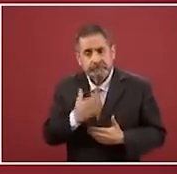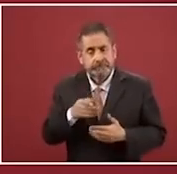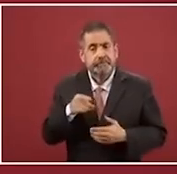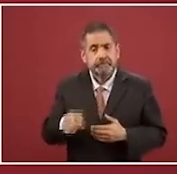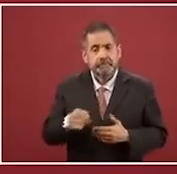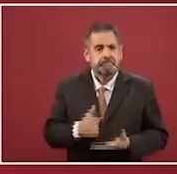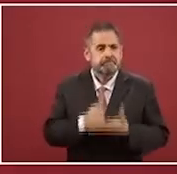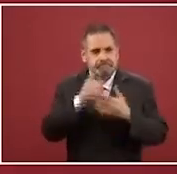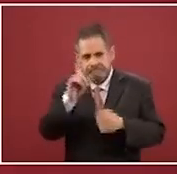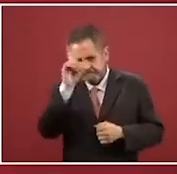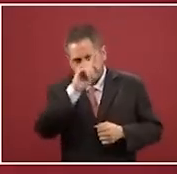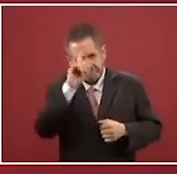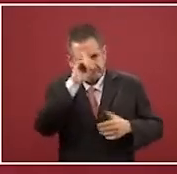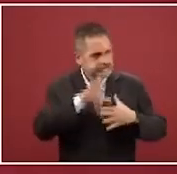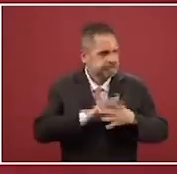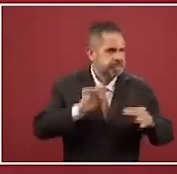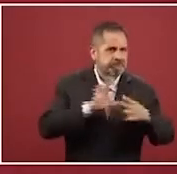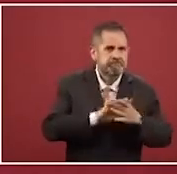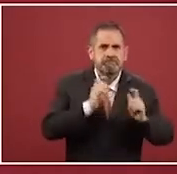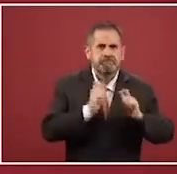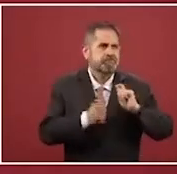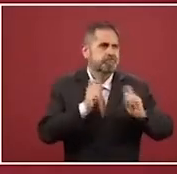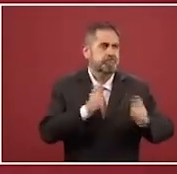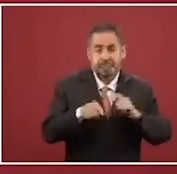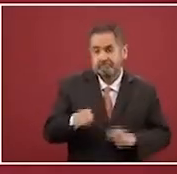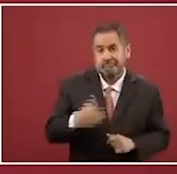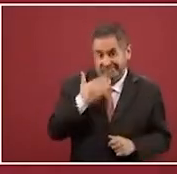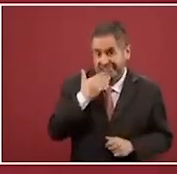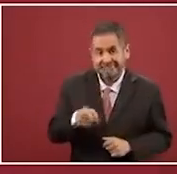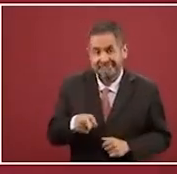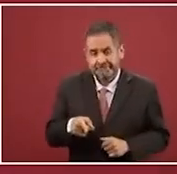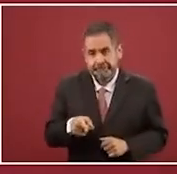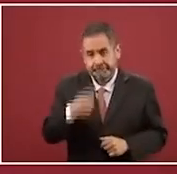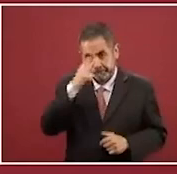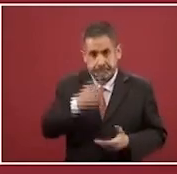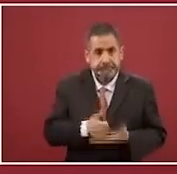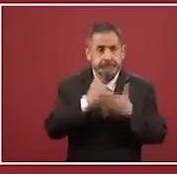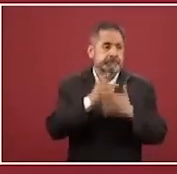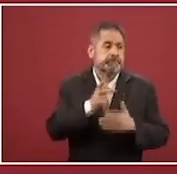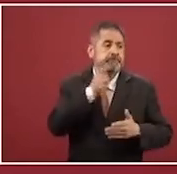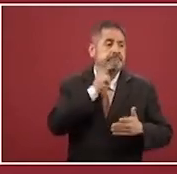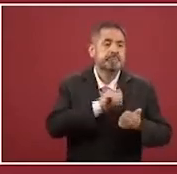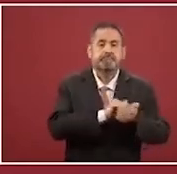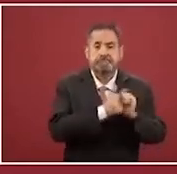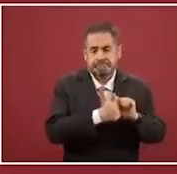dando la asesoría técnica, ¿sí?, para la refinería.